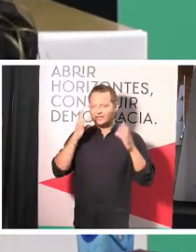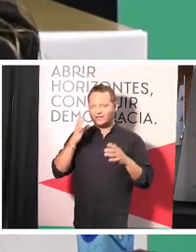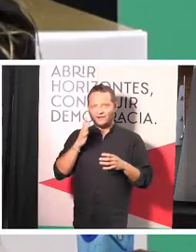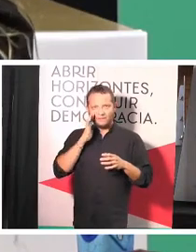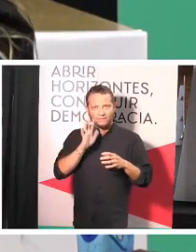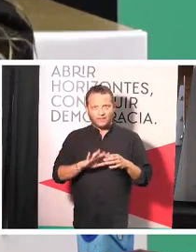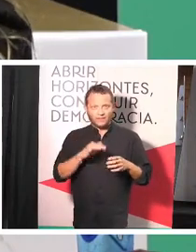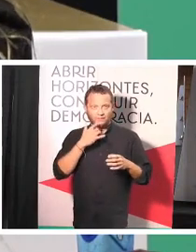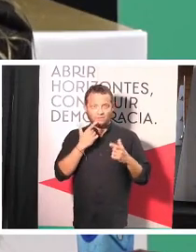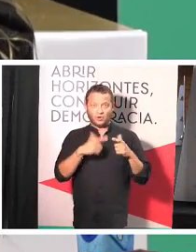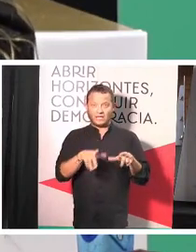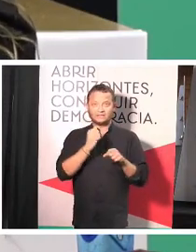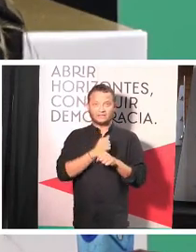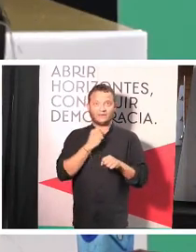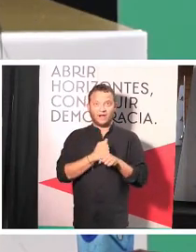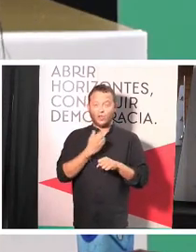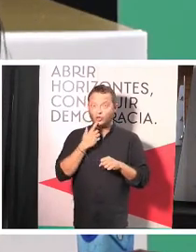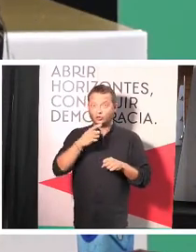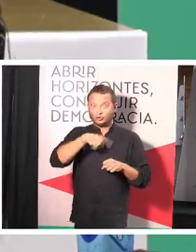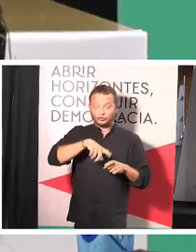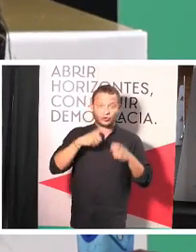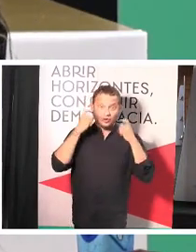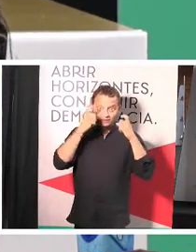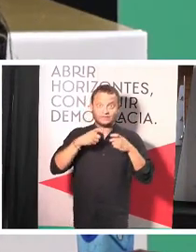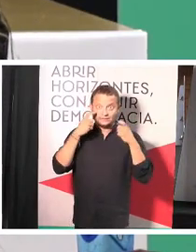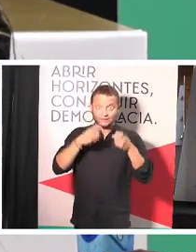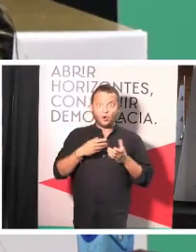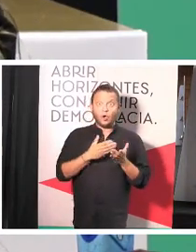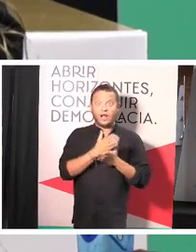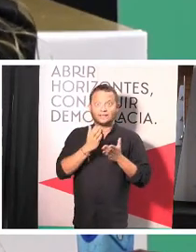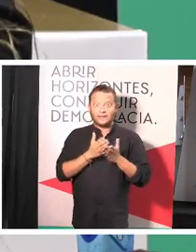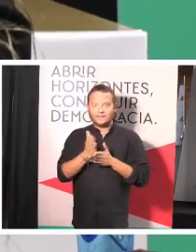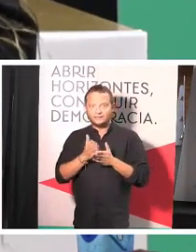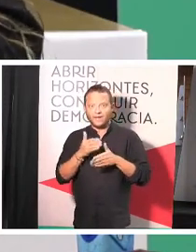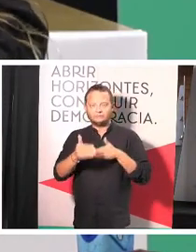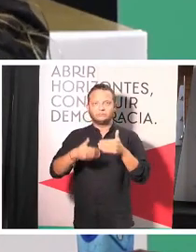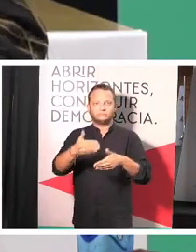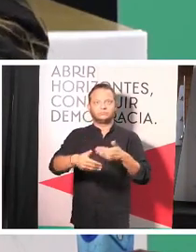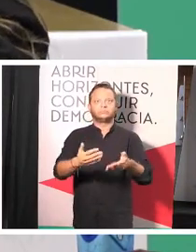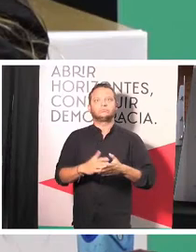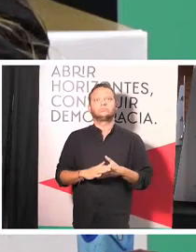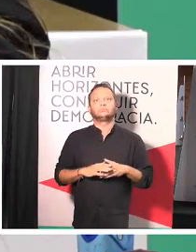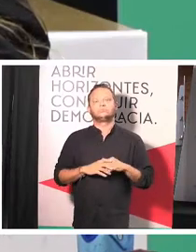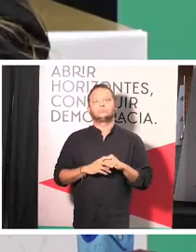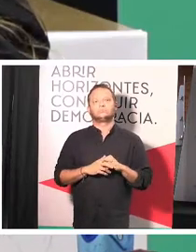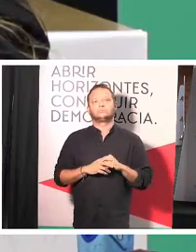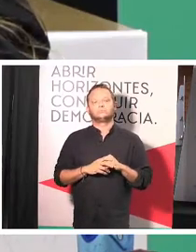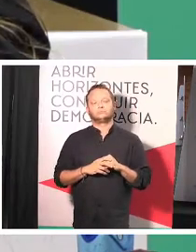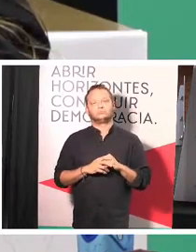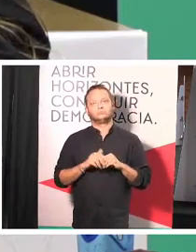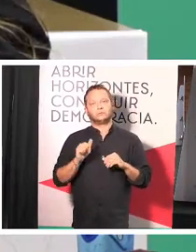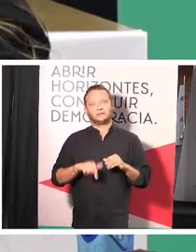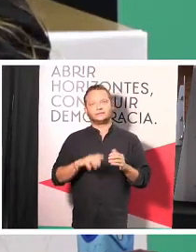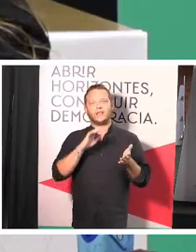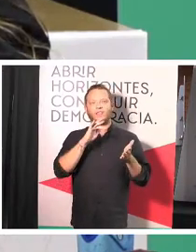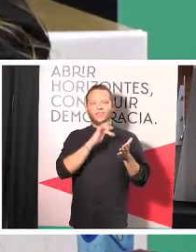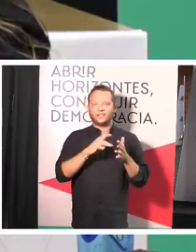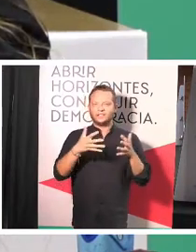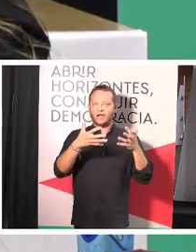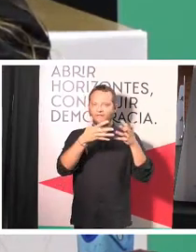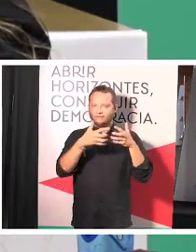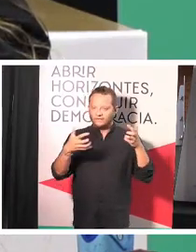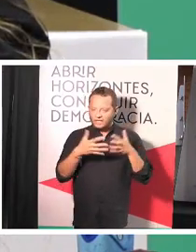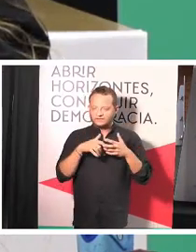desde lo que es la clase trabajadora y los que intentamos tirar alternativas adelante, puestos así y citas así